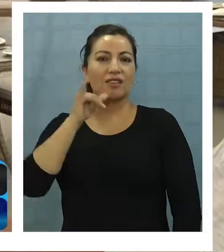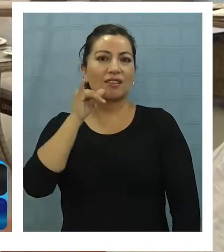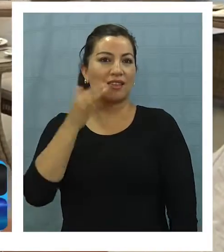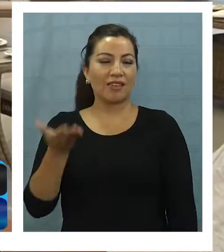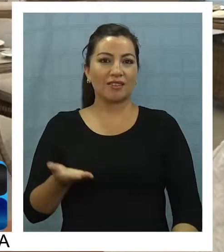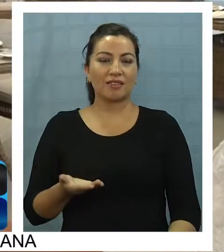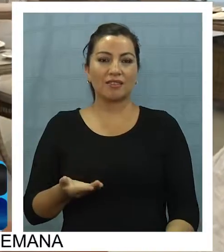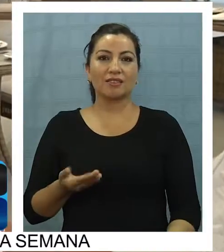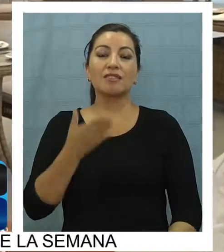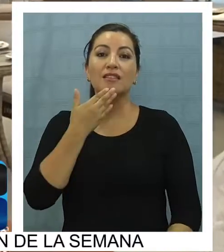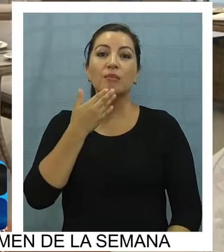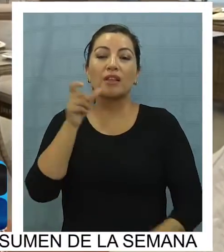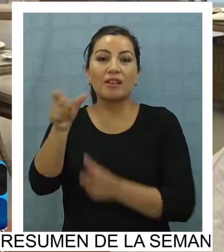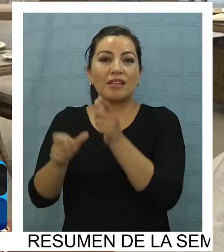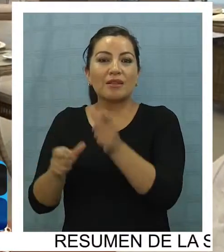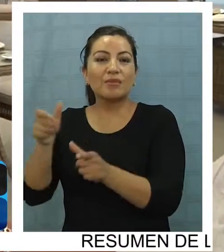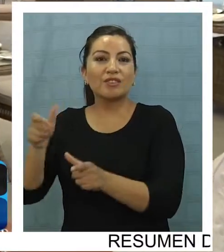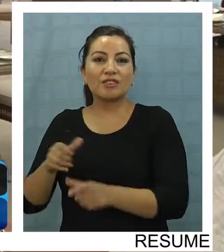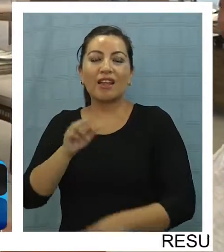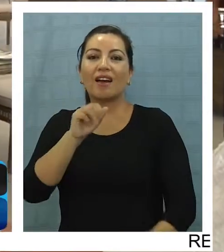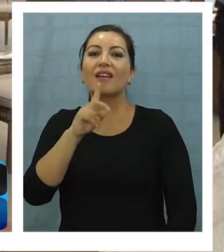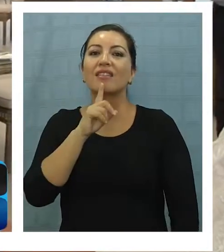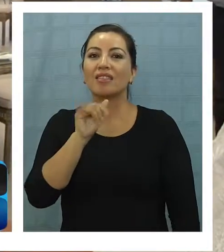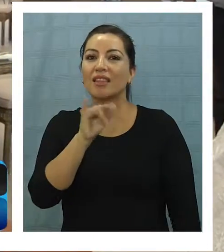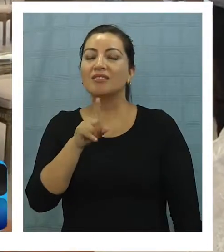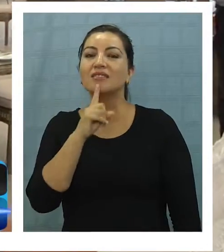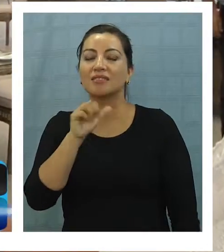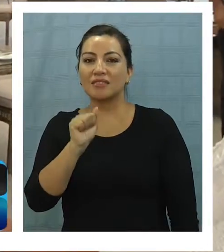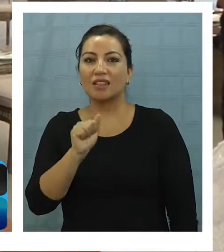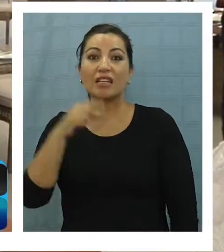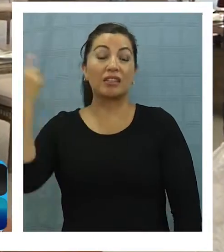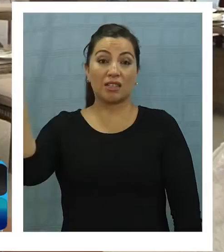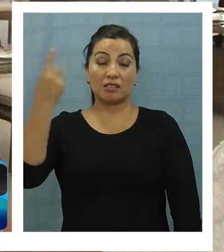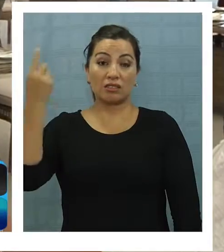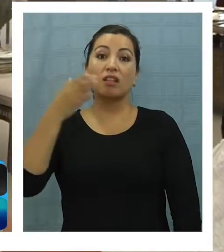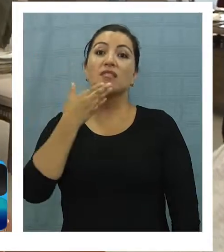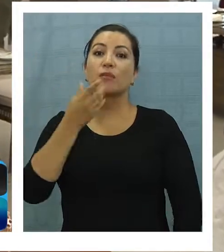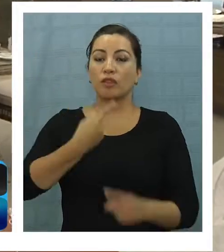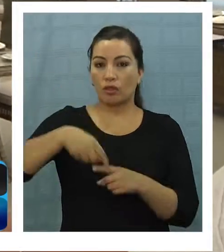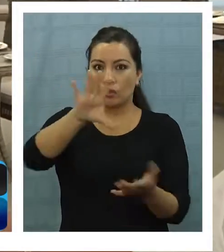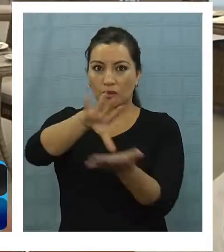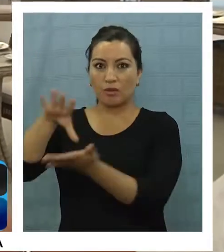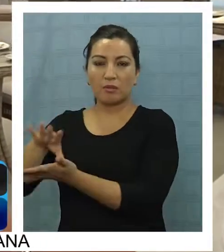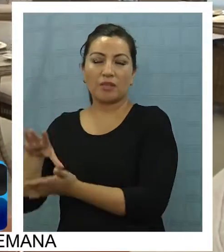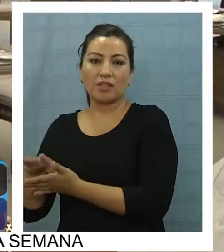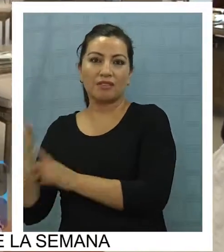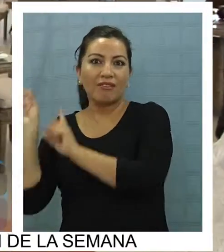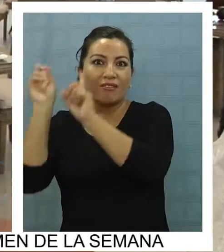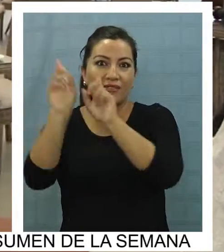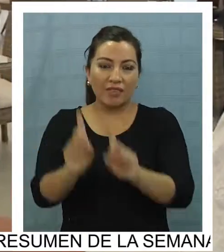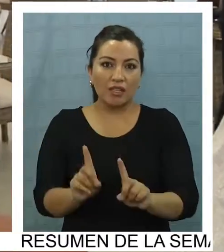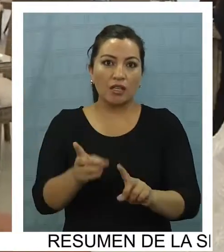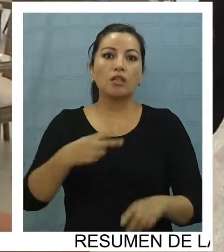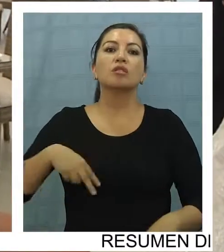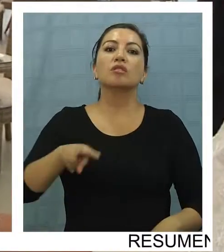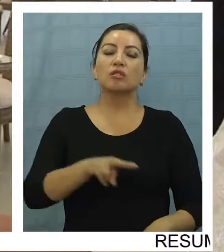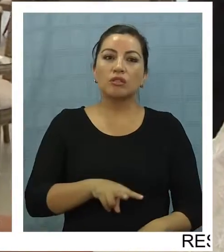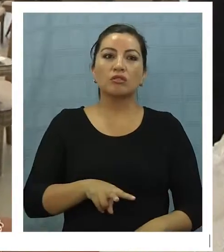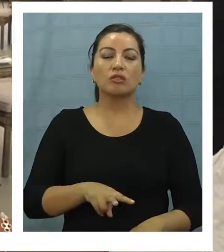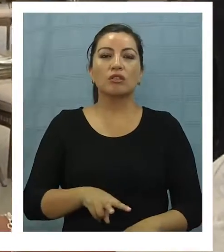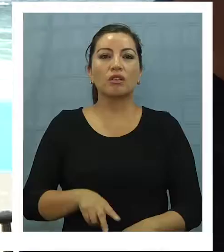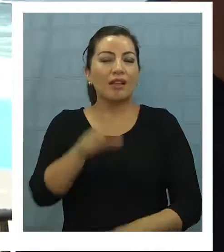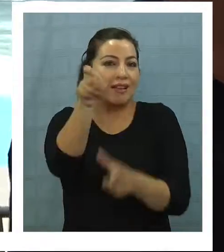la venida de artistas, artistas destacados, tanto nacionales como internacionales, de tal manera que pudiéramos darle un